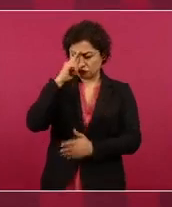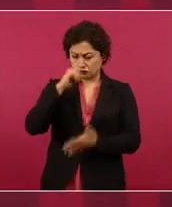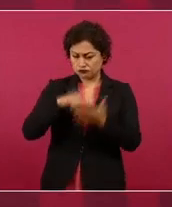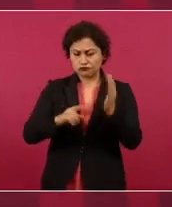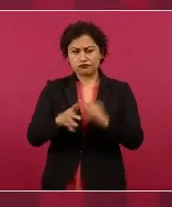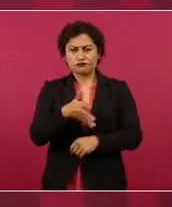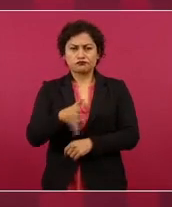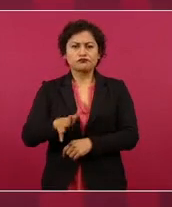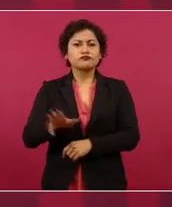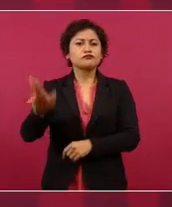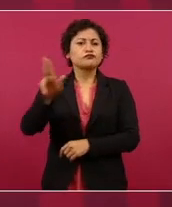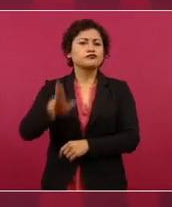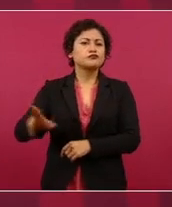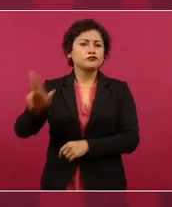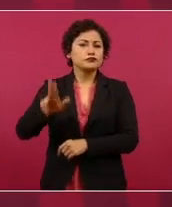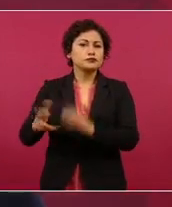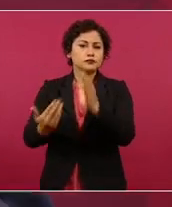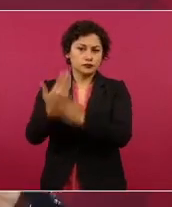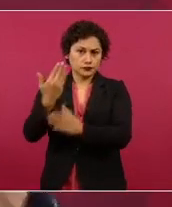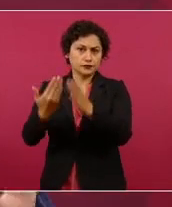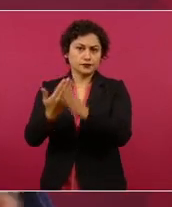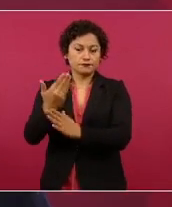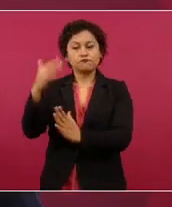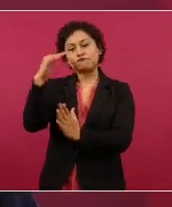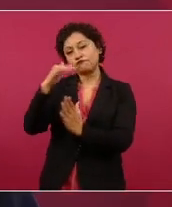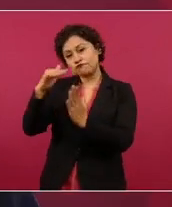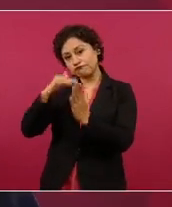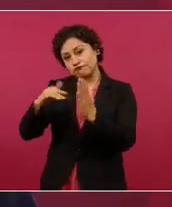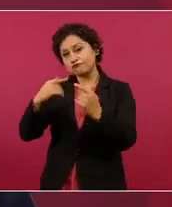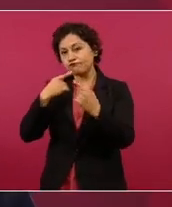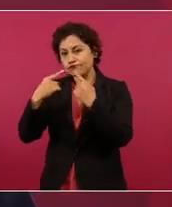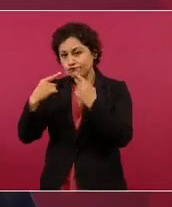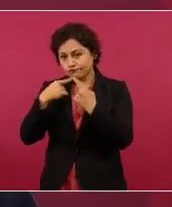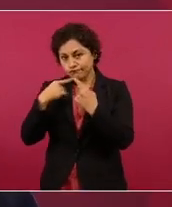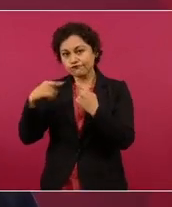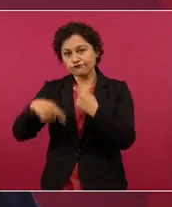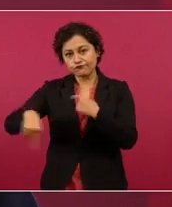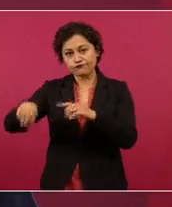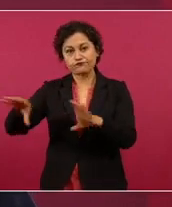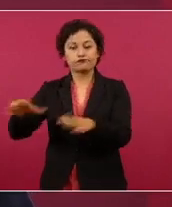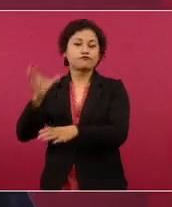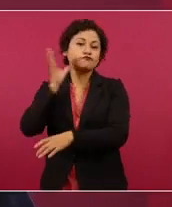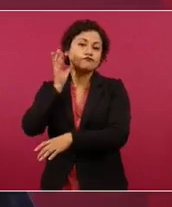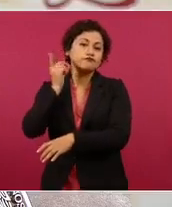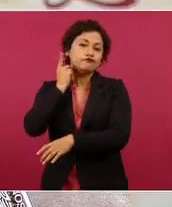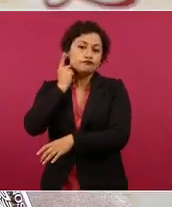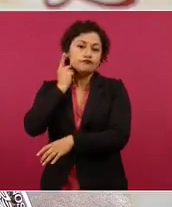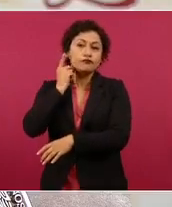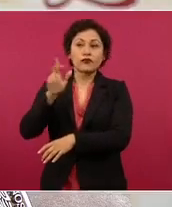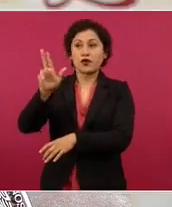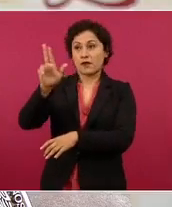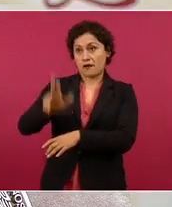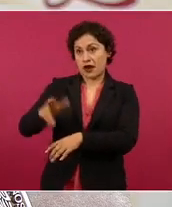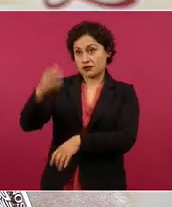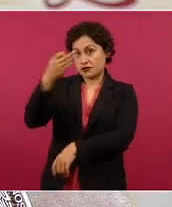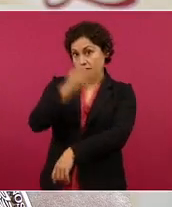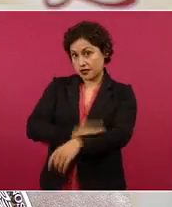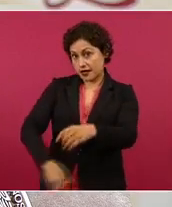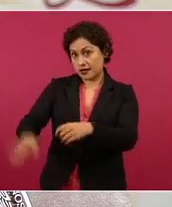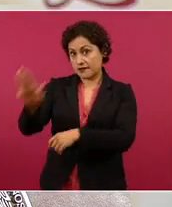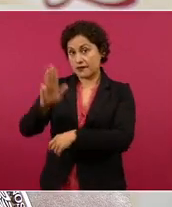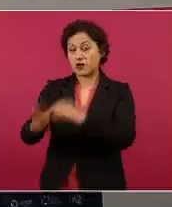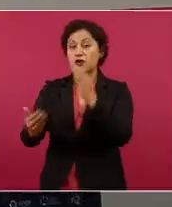en la mañana para la primera lectura, y tratarían de votarlo martes en la tarde o miércoles en la